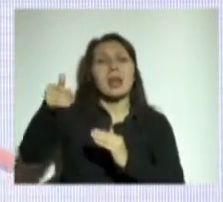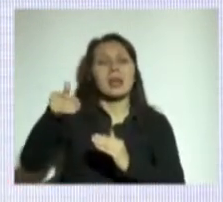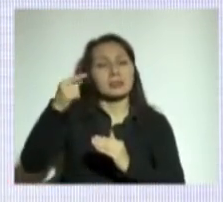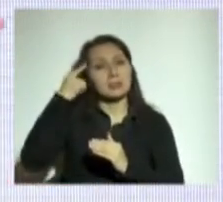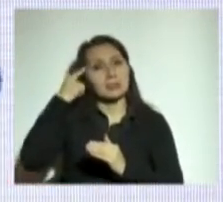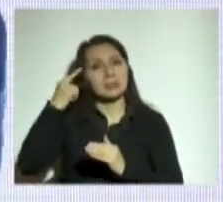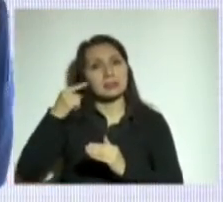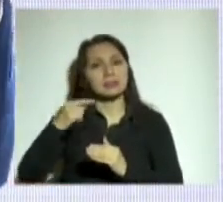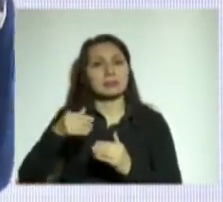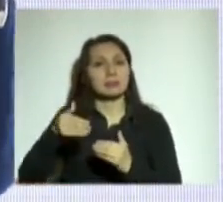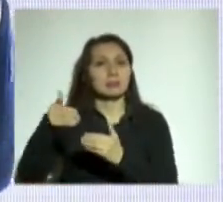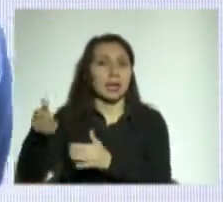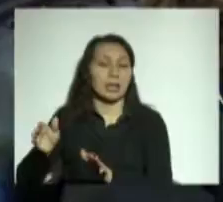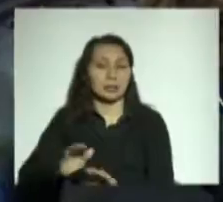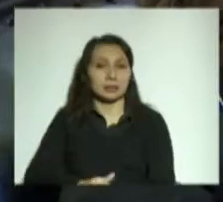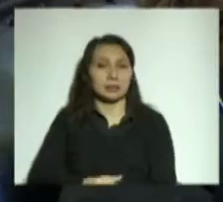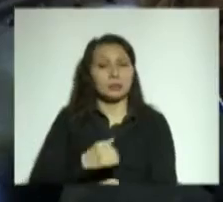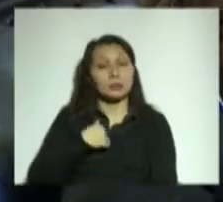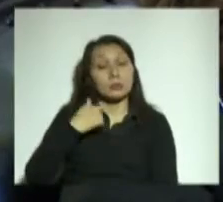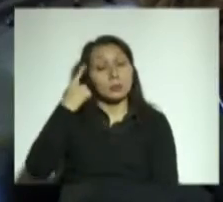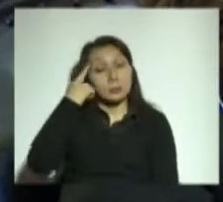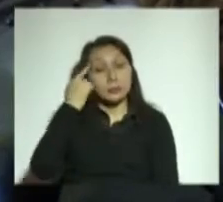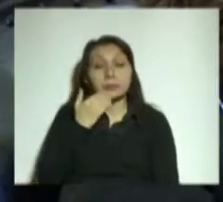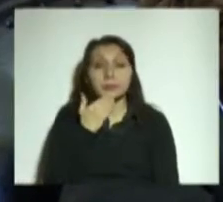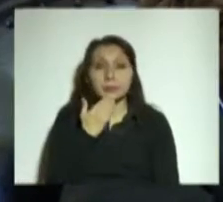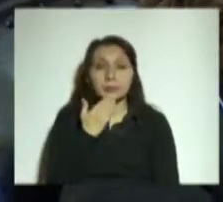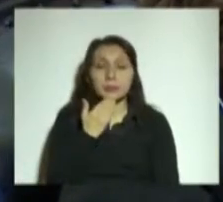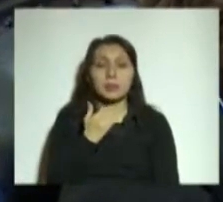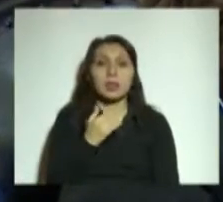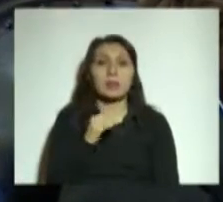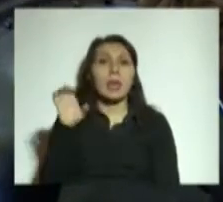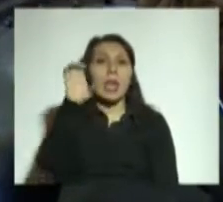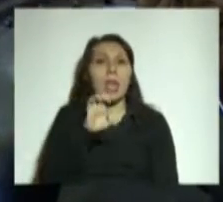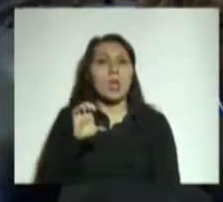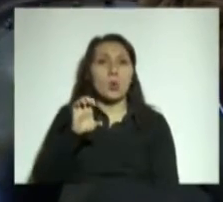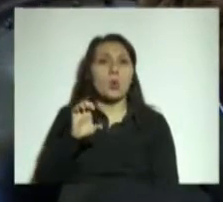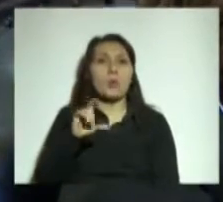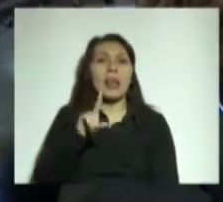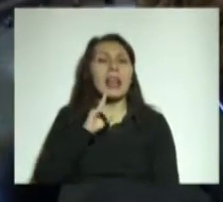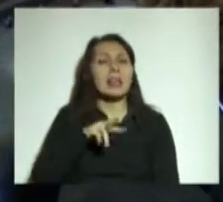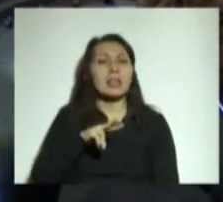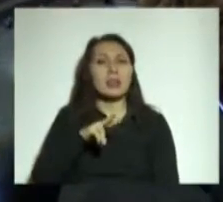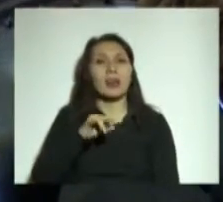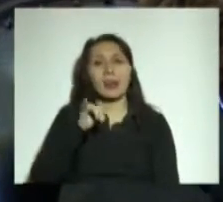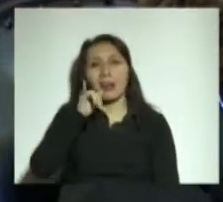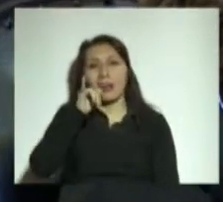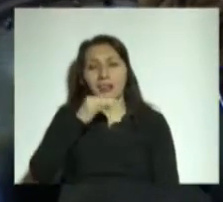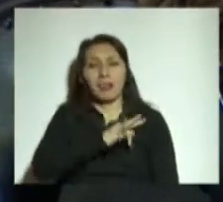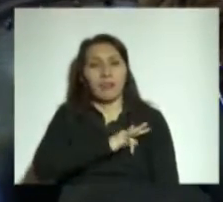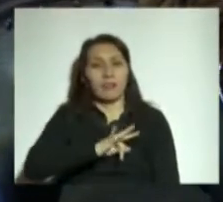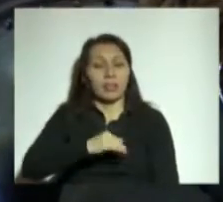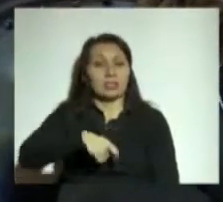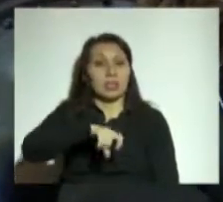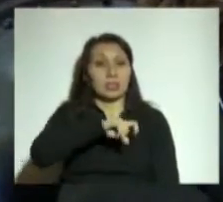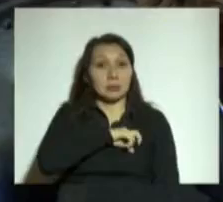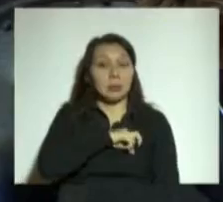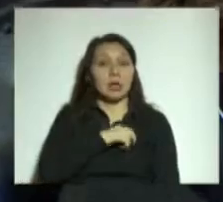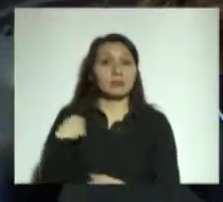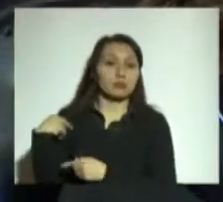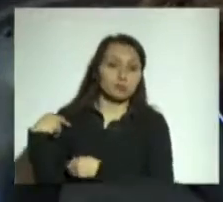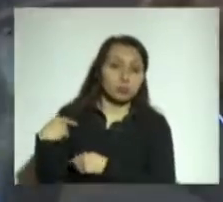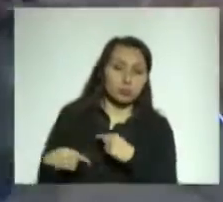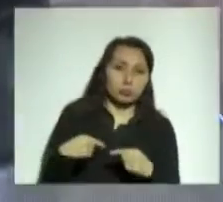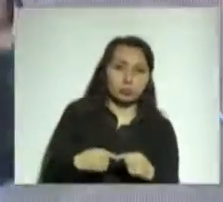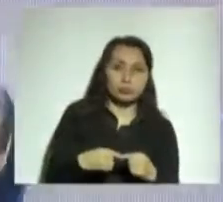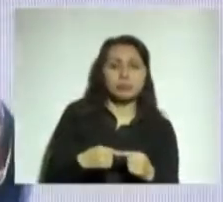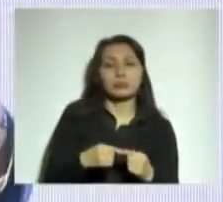10, vale. Estoy pensando también en el mundo europeo latino, Italia, Francia, España, los que hemos heredado del